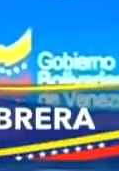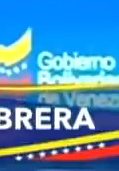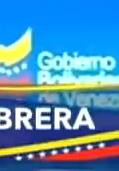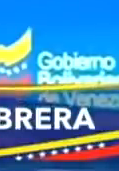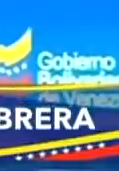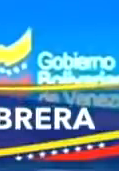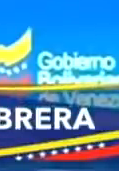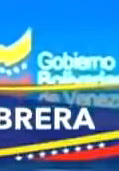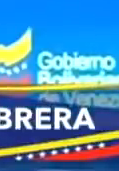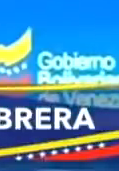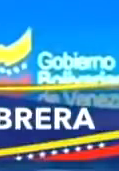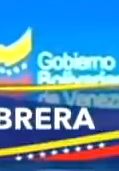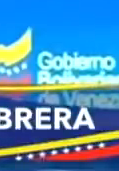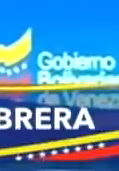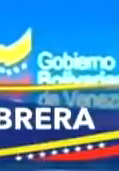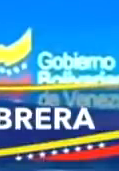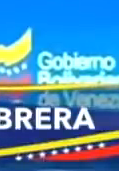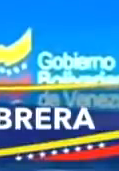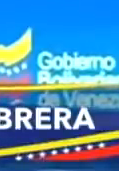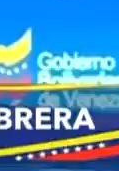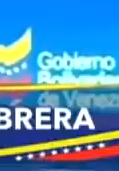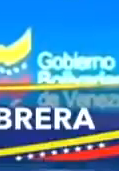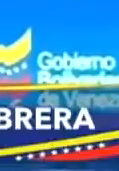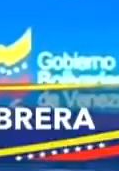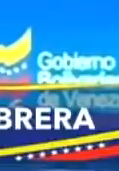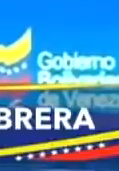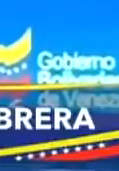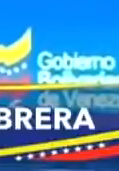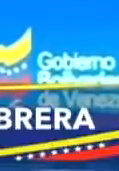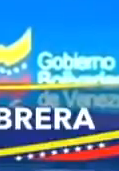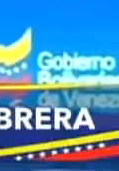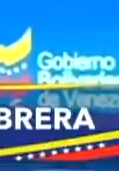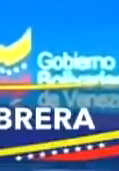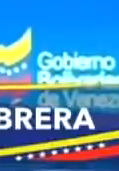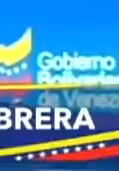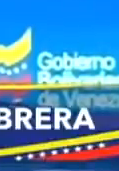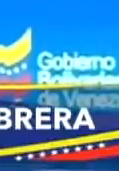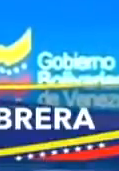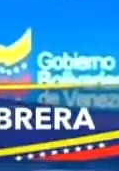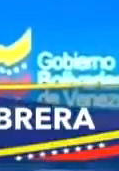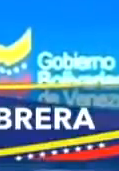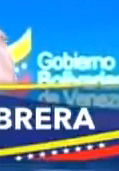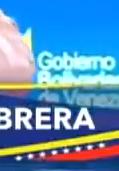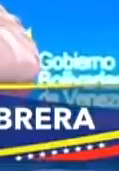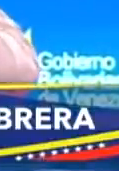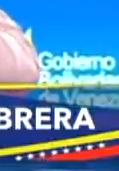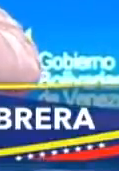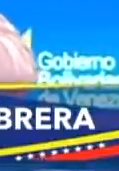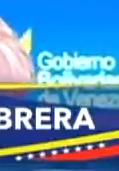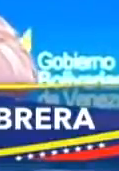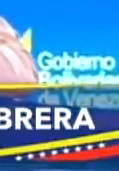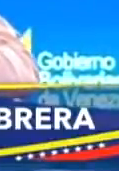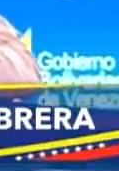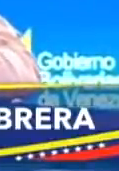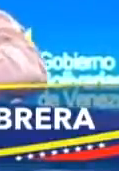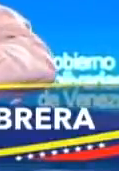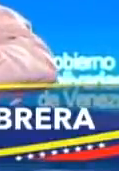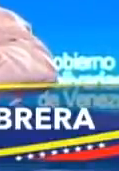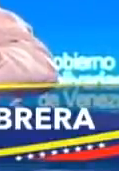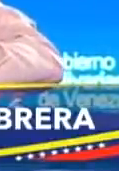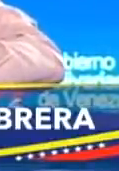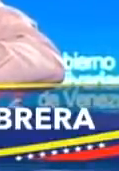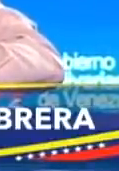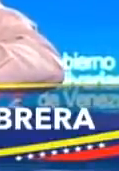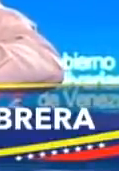a 3 millones de barriles en poco tiempo así podemos subir a 3 millones de barriles